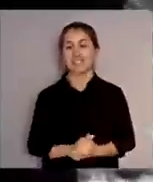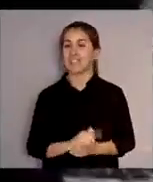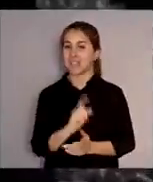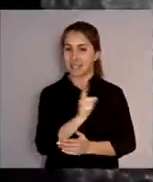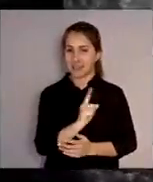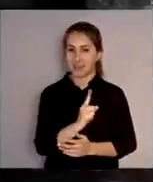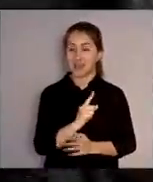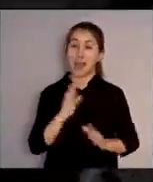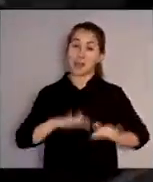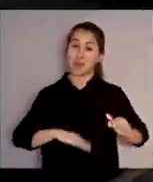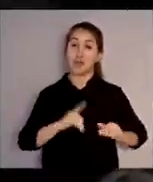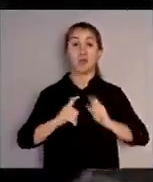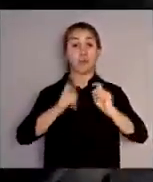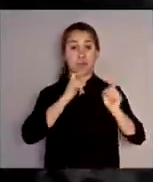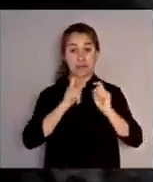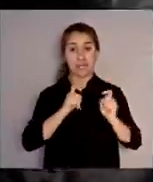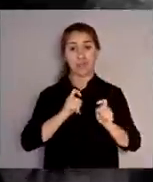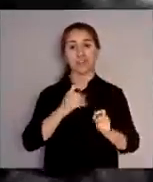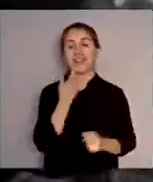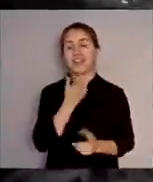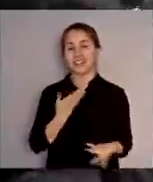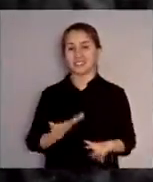No. A lo mejor no es un riesgo.